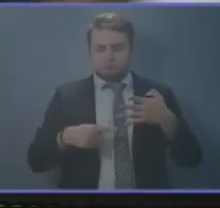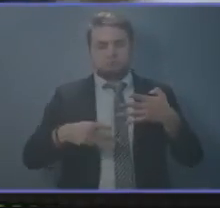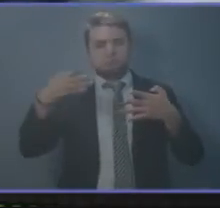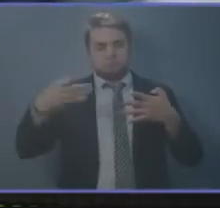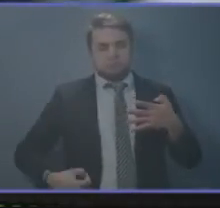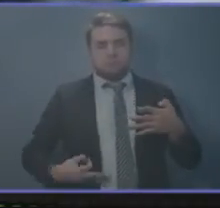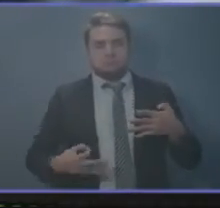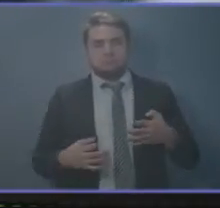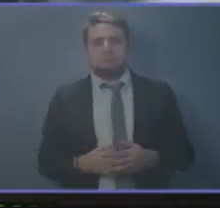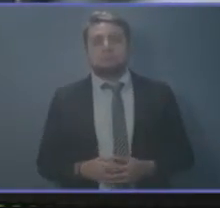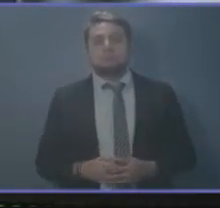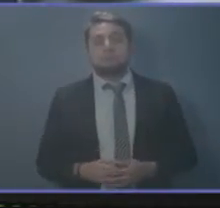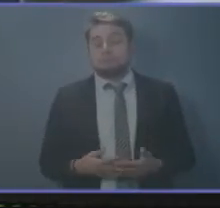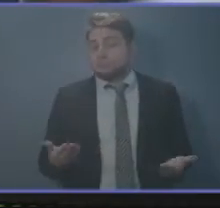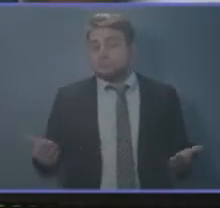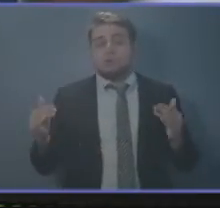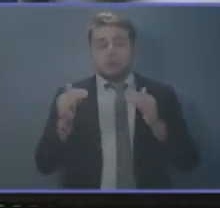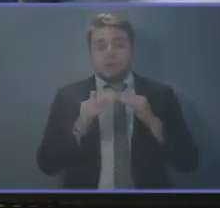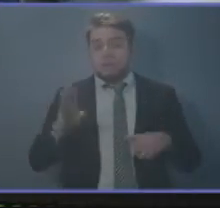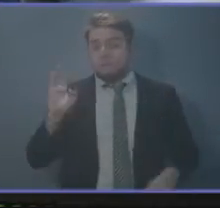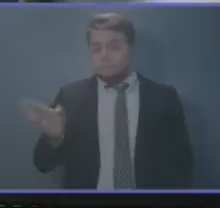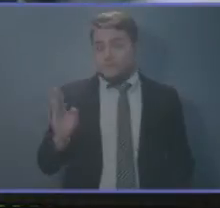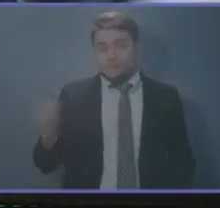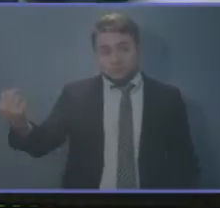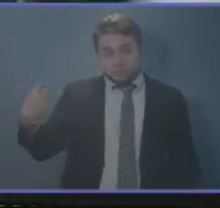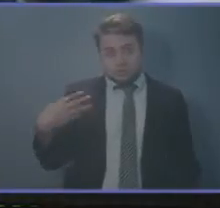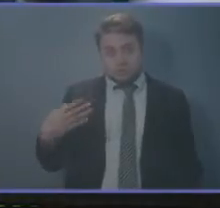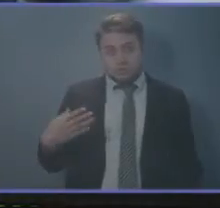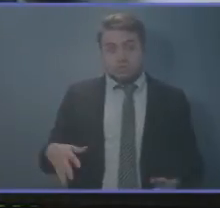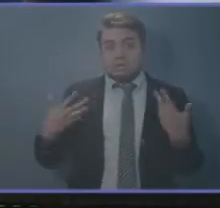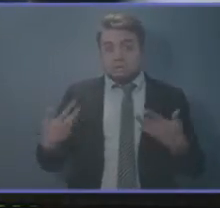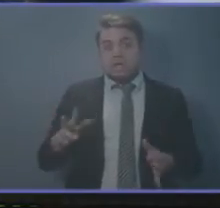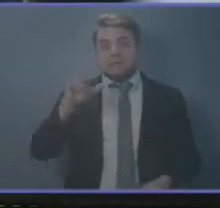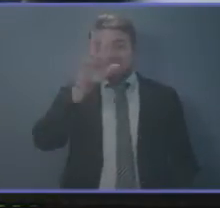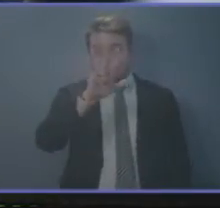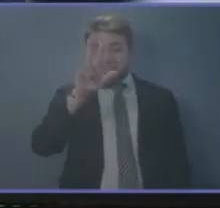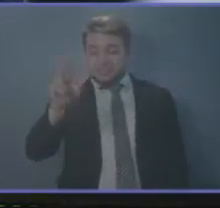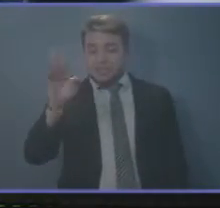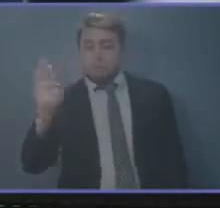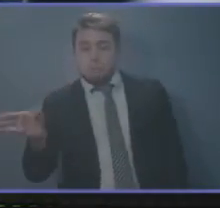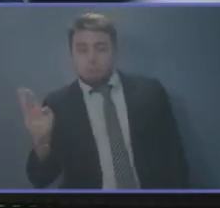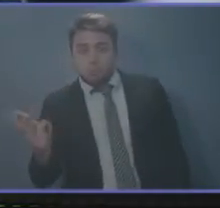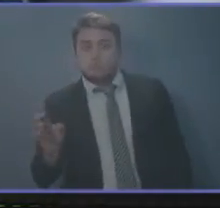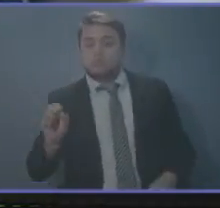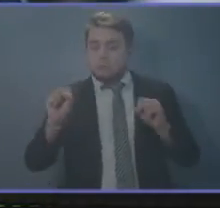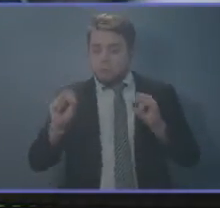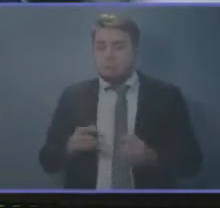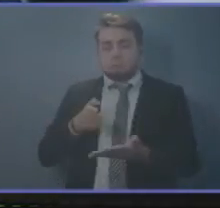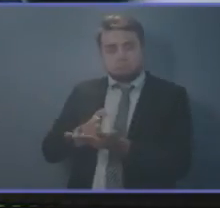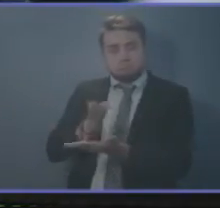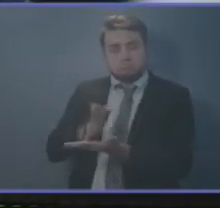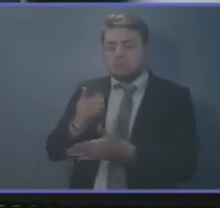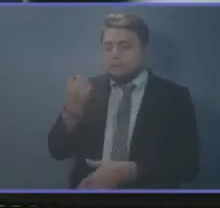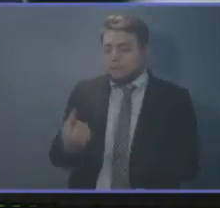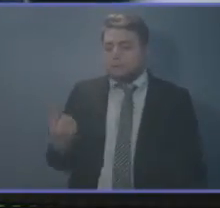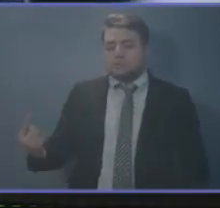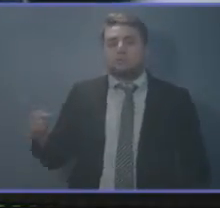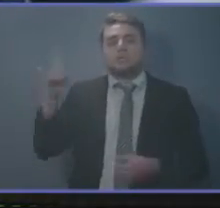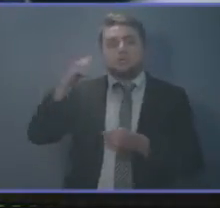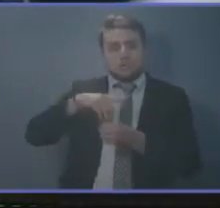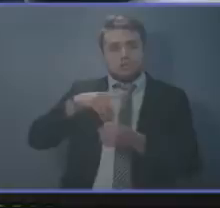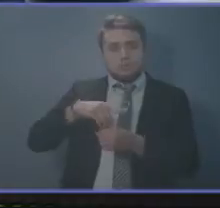Incluso dentro de su flota de buses nos hablaban que tienen 33 buses que son accesibles para personas con discapacidad, y lo